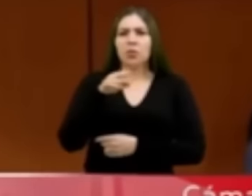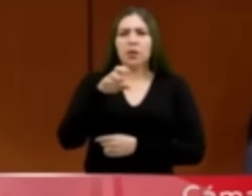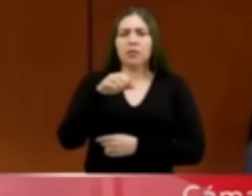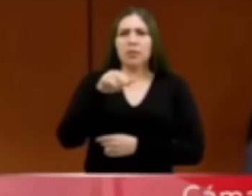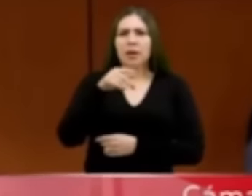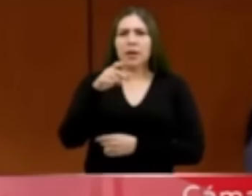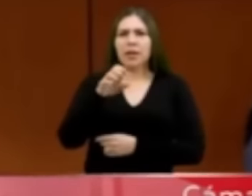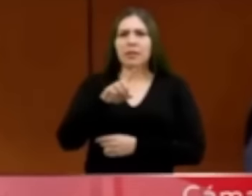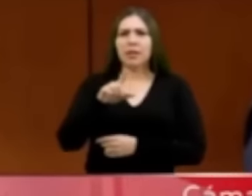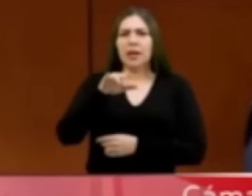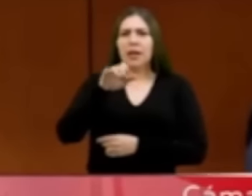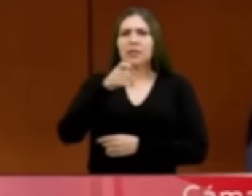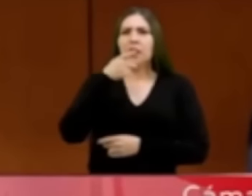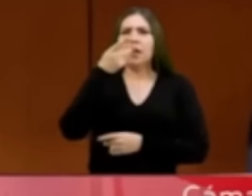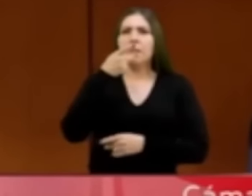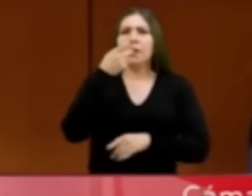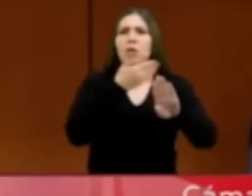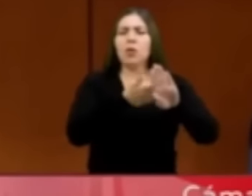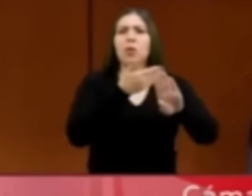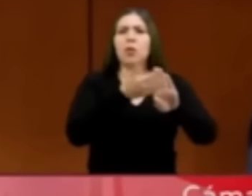señalando de corrupto a López Obrador?